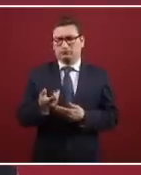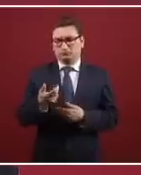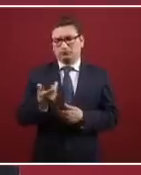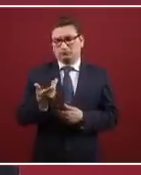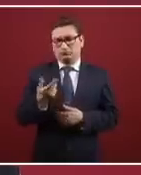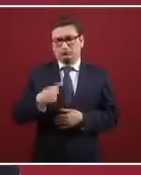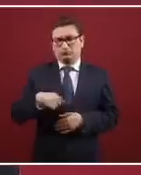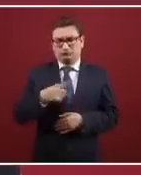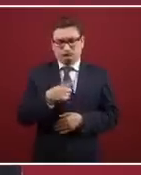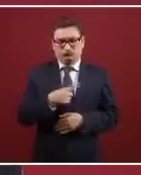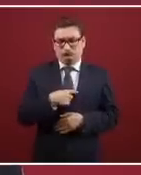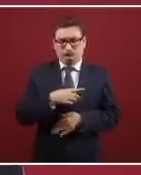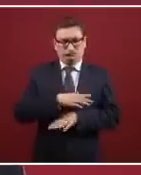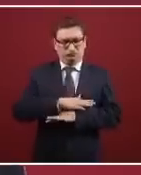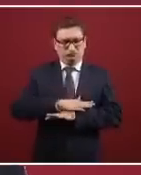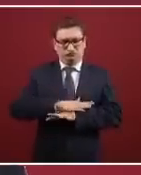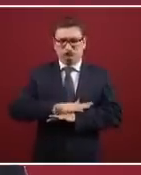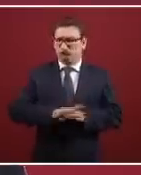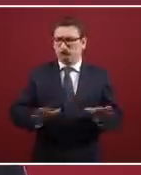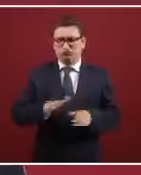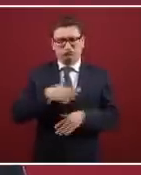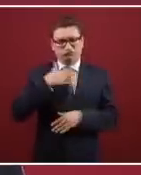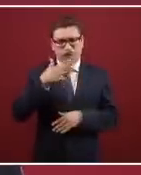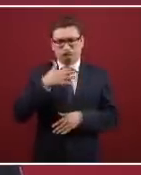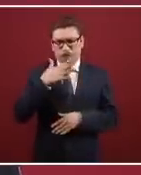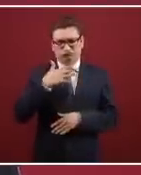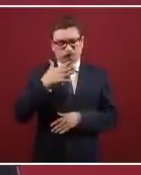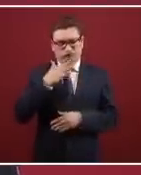se tolera la corrupción.